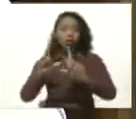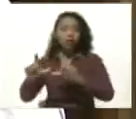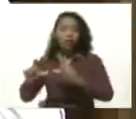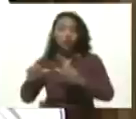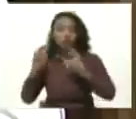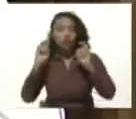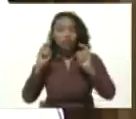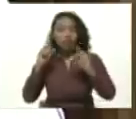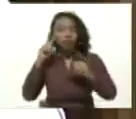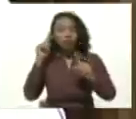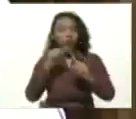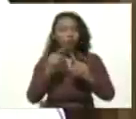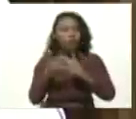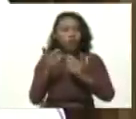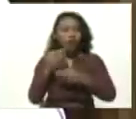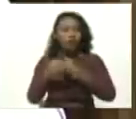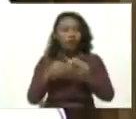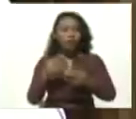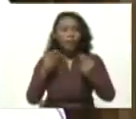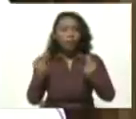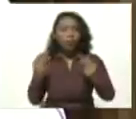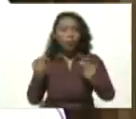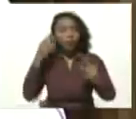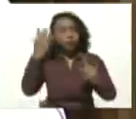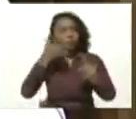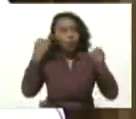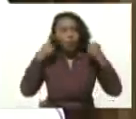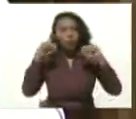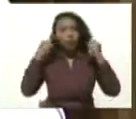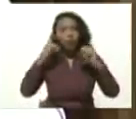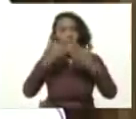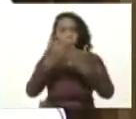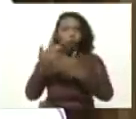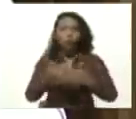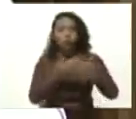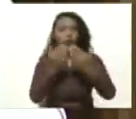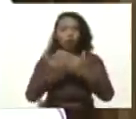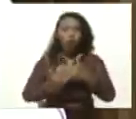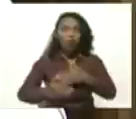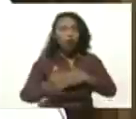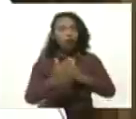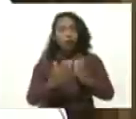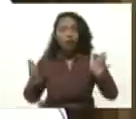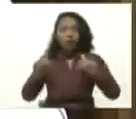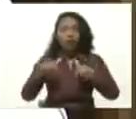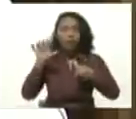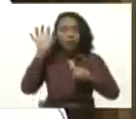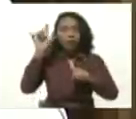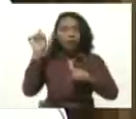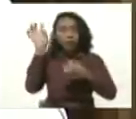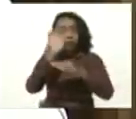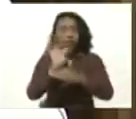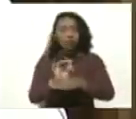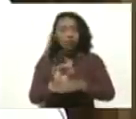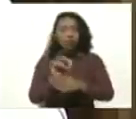objetivo de activar esa formación práctica de los estudiantes a lo largo y ancho del país. La Federación de Trabajadores Universitarios de Venezuela